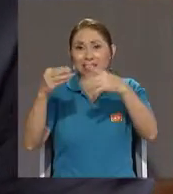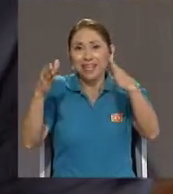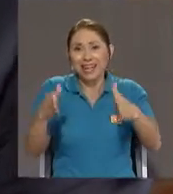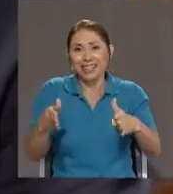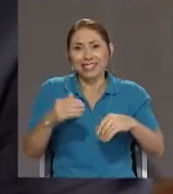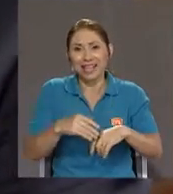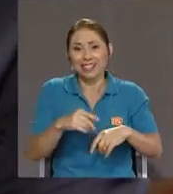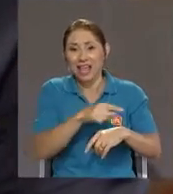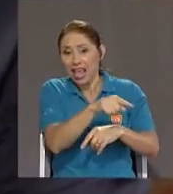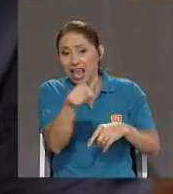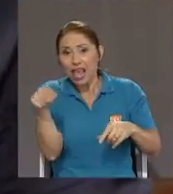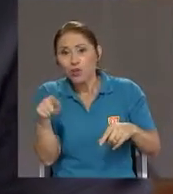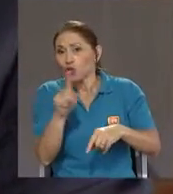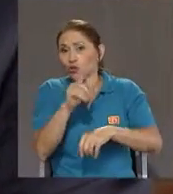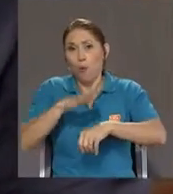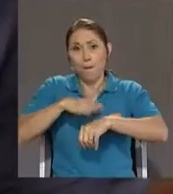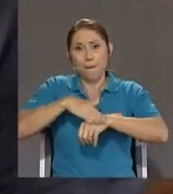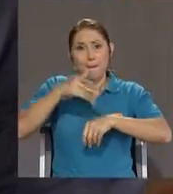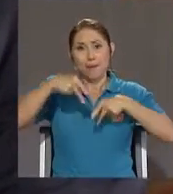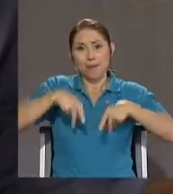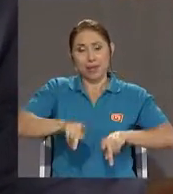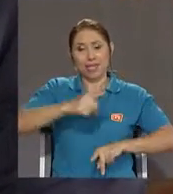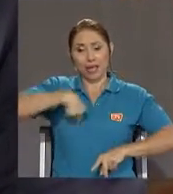los demás intervenir en el tema.